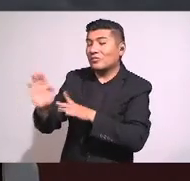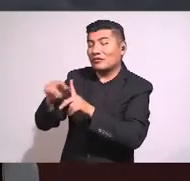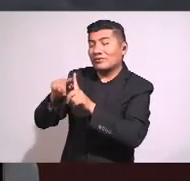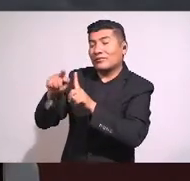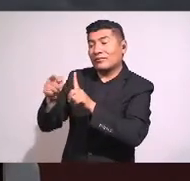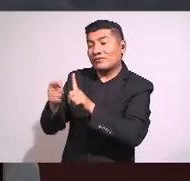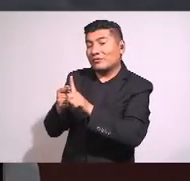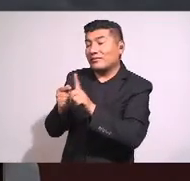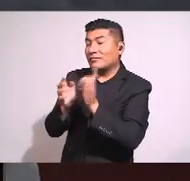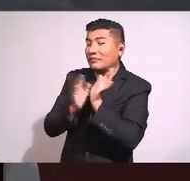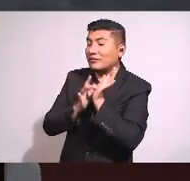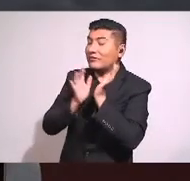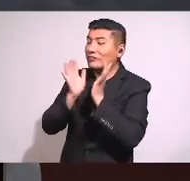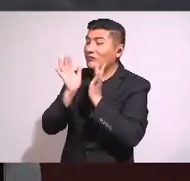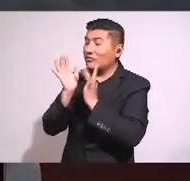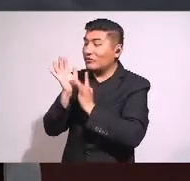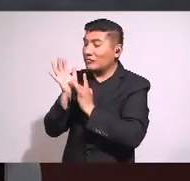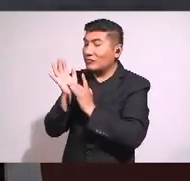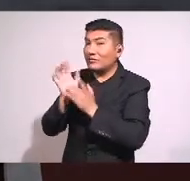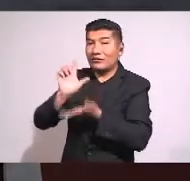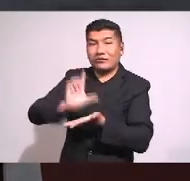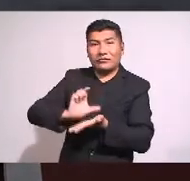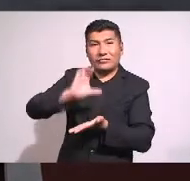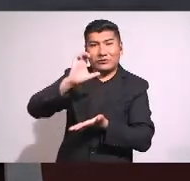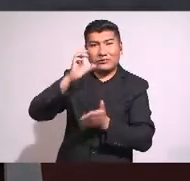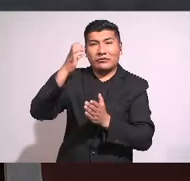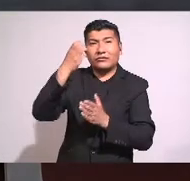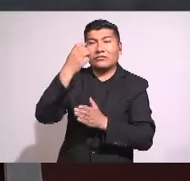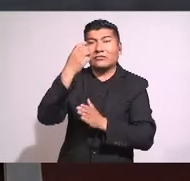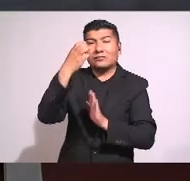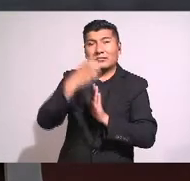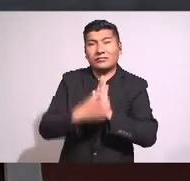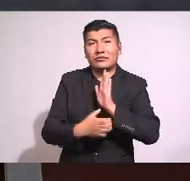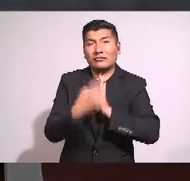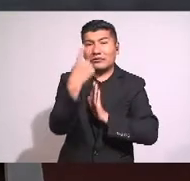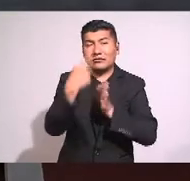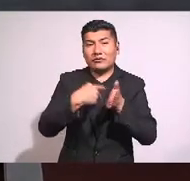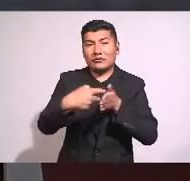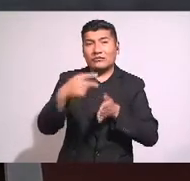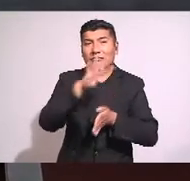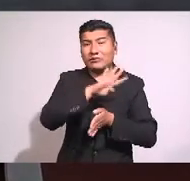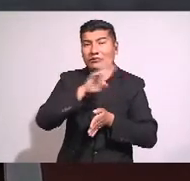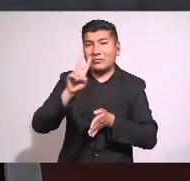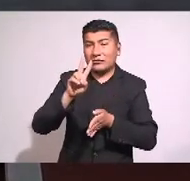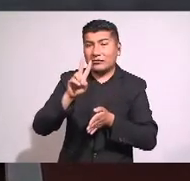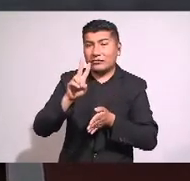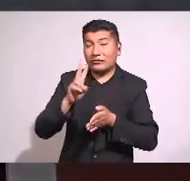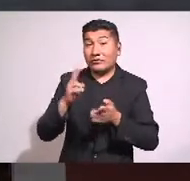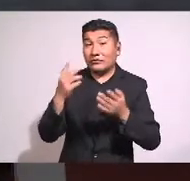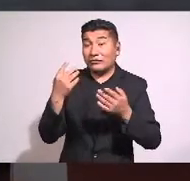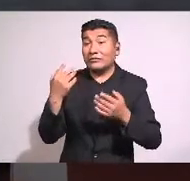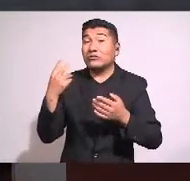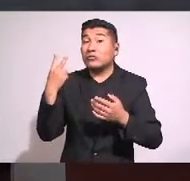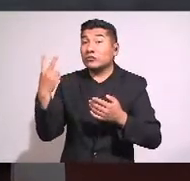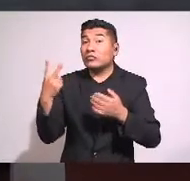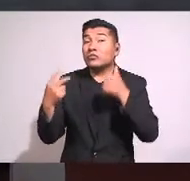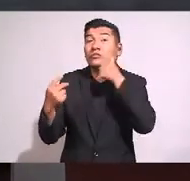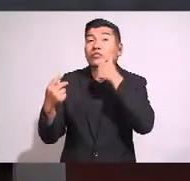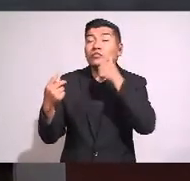vientre, Jesús. Lucas 1:42. Se acercan las dos